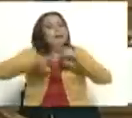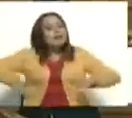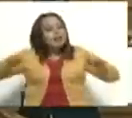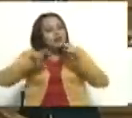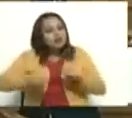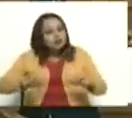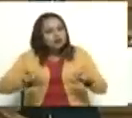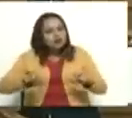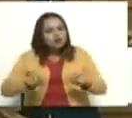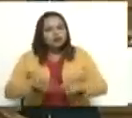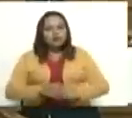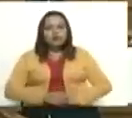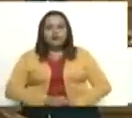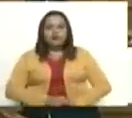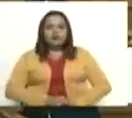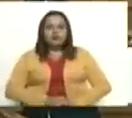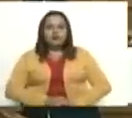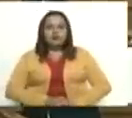investigación